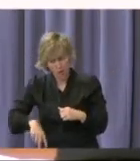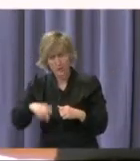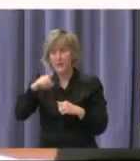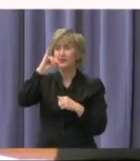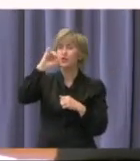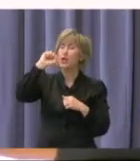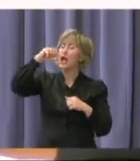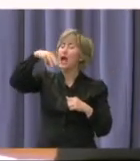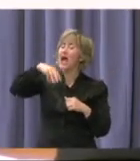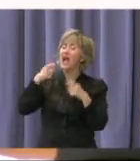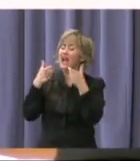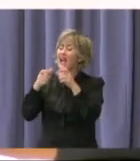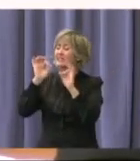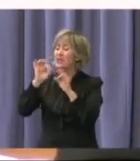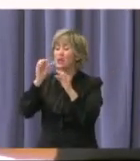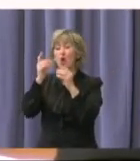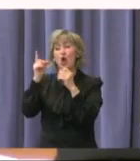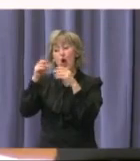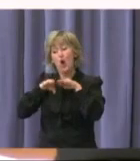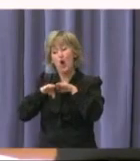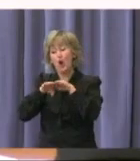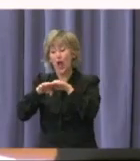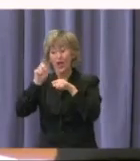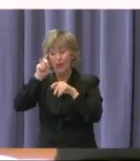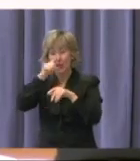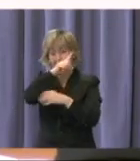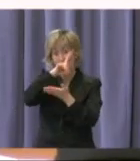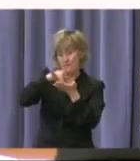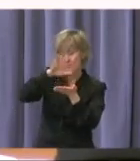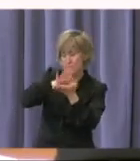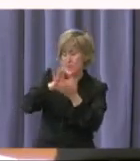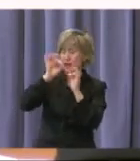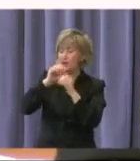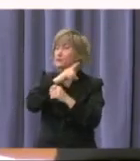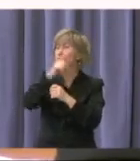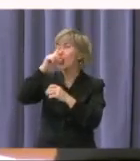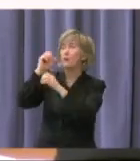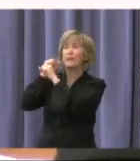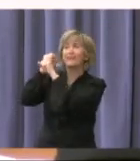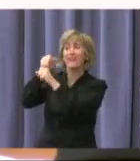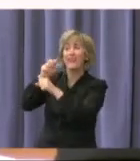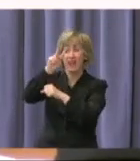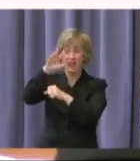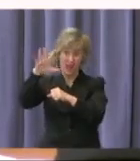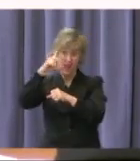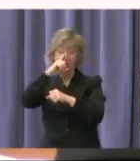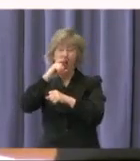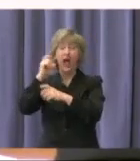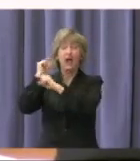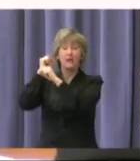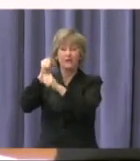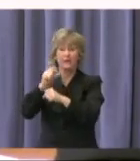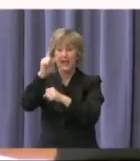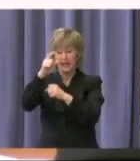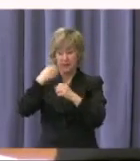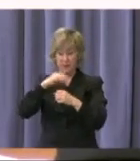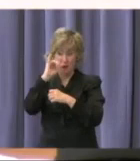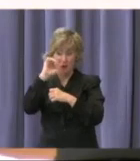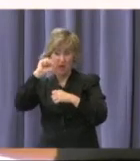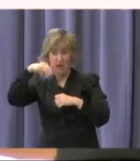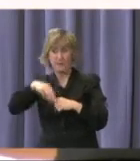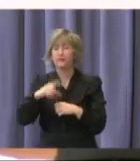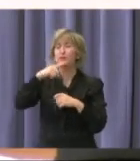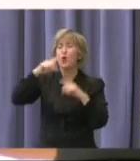la categoría de coeducación en Málaga, en el acto conmemorativo del 25 aniversario del IAN. Ha participado en multitud de